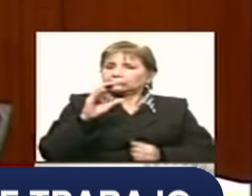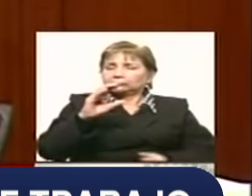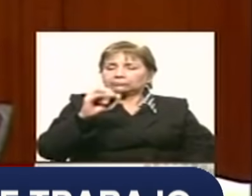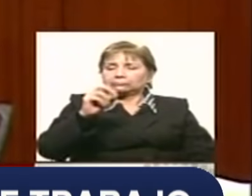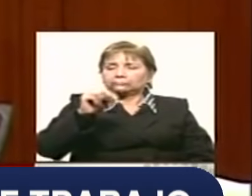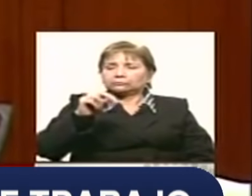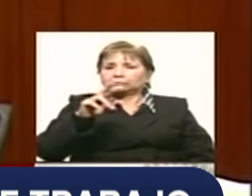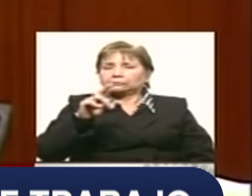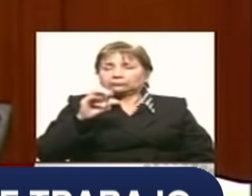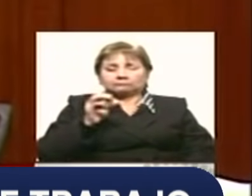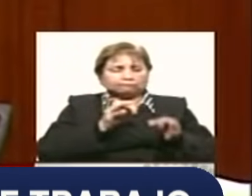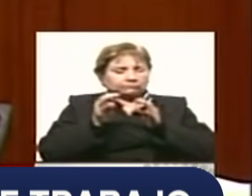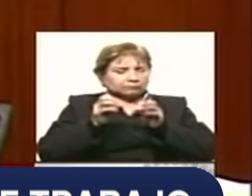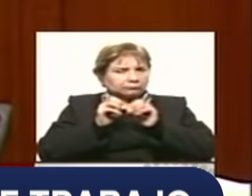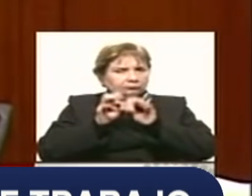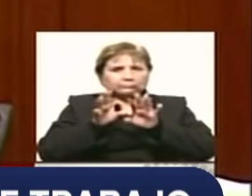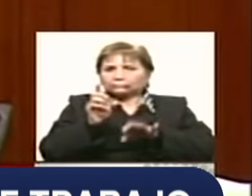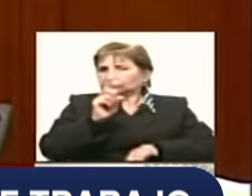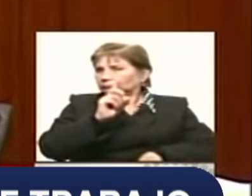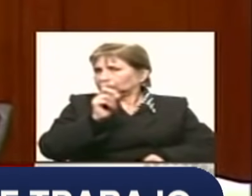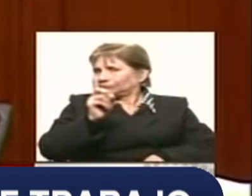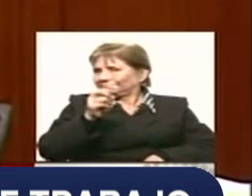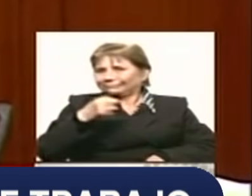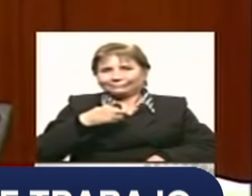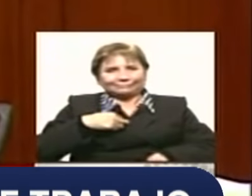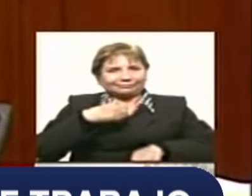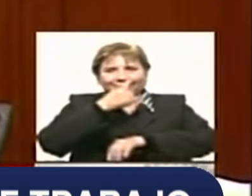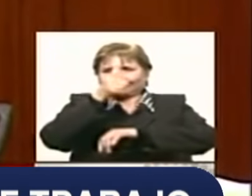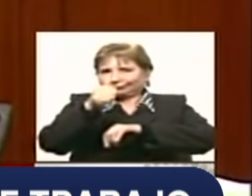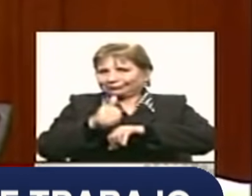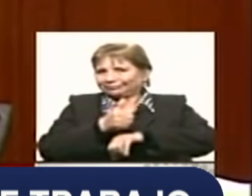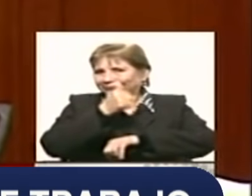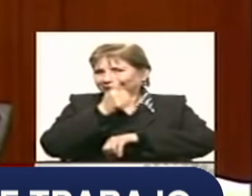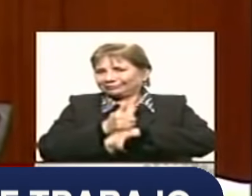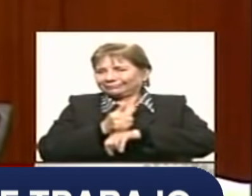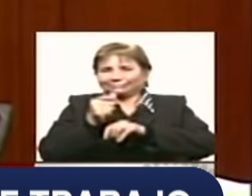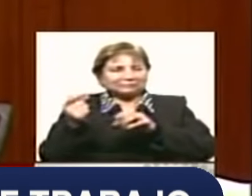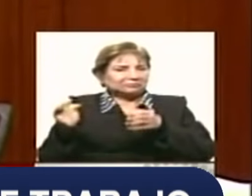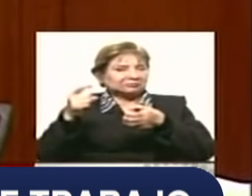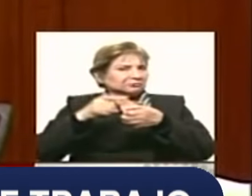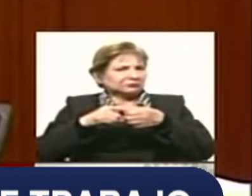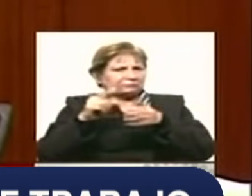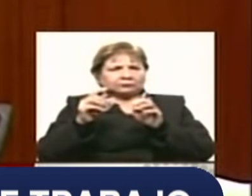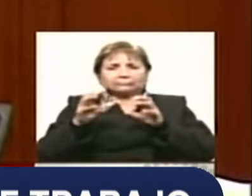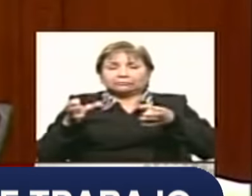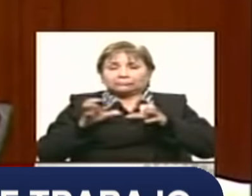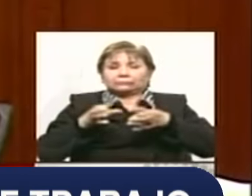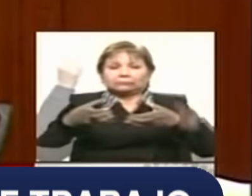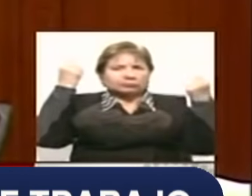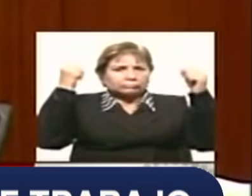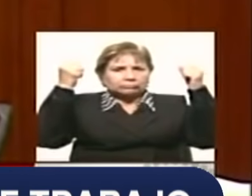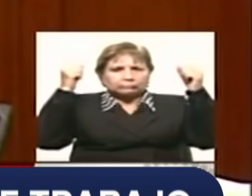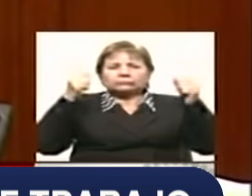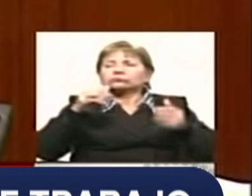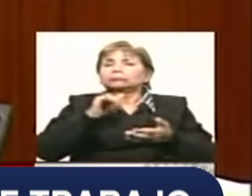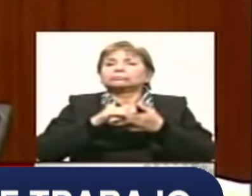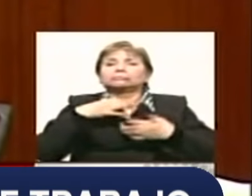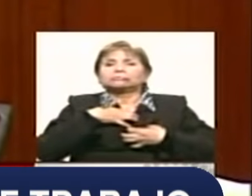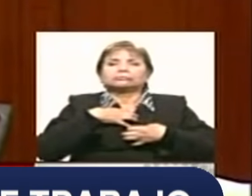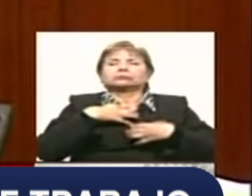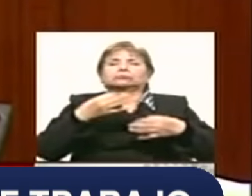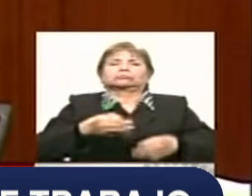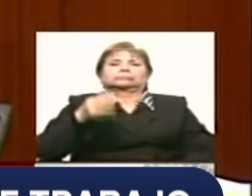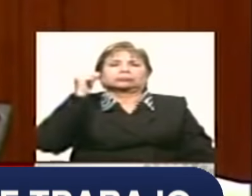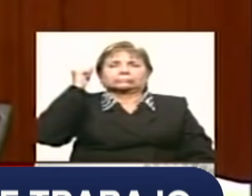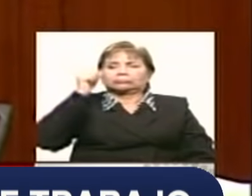UTEP, dejo en claro que no he sido fundador ni integrante de dicha junta directiva. Reclamar